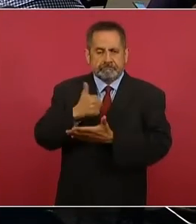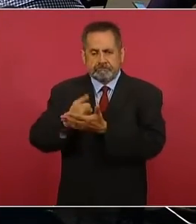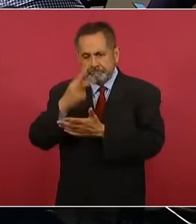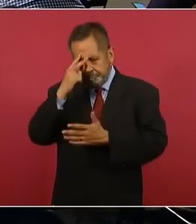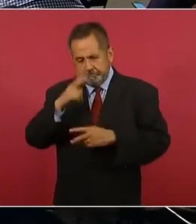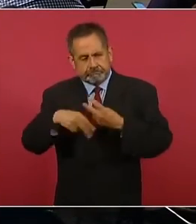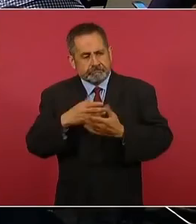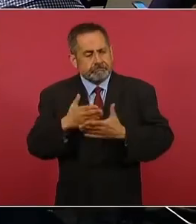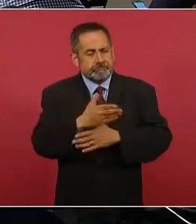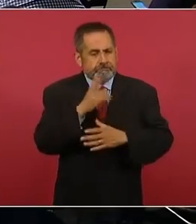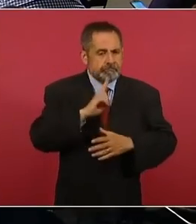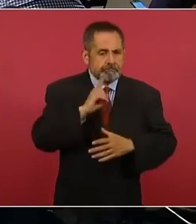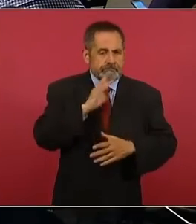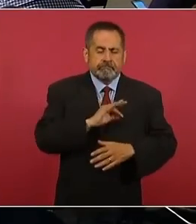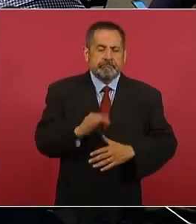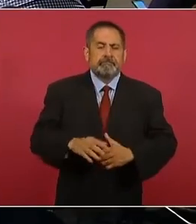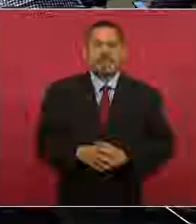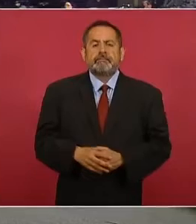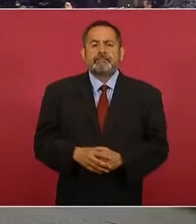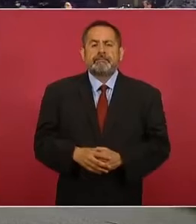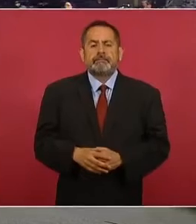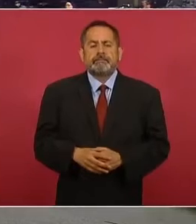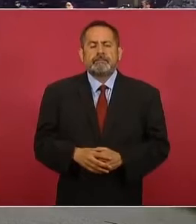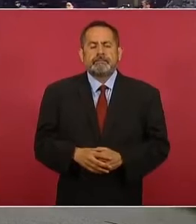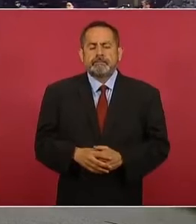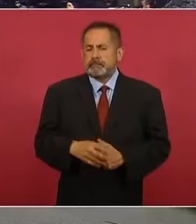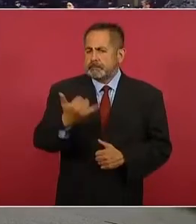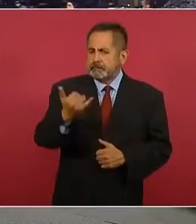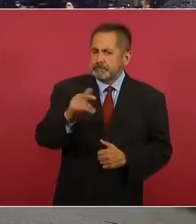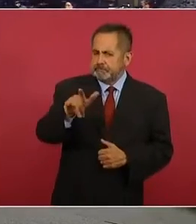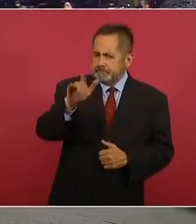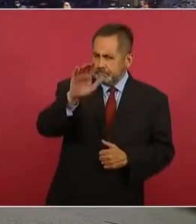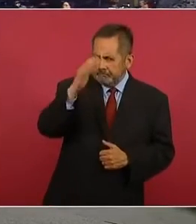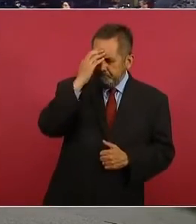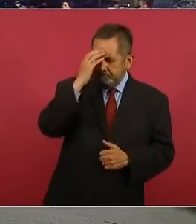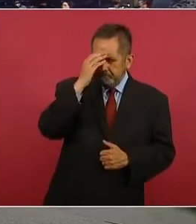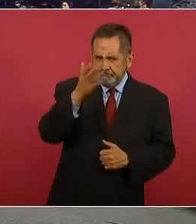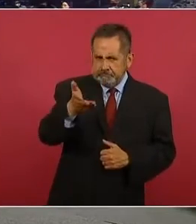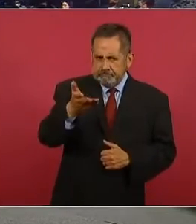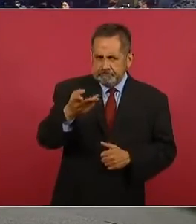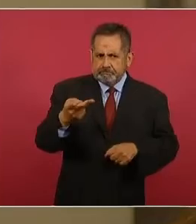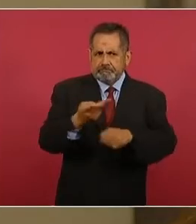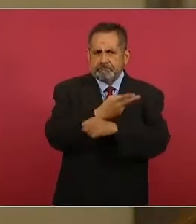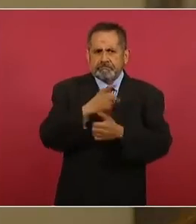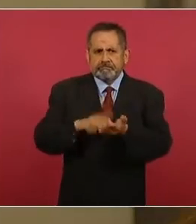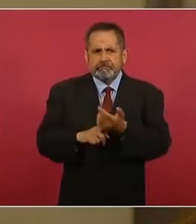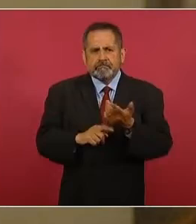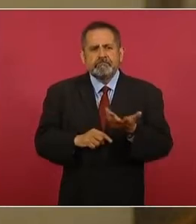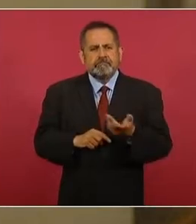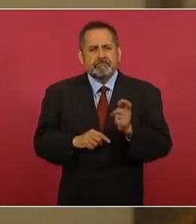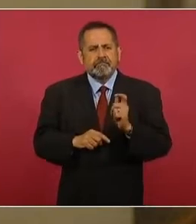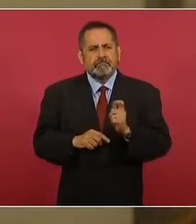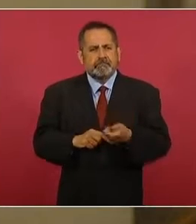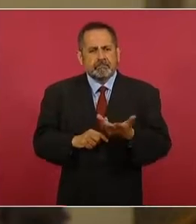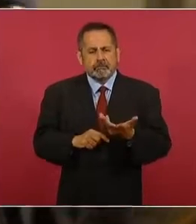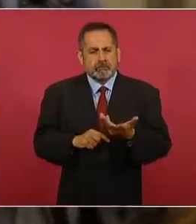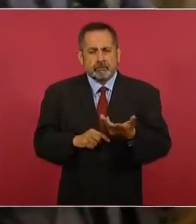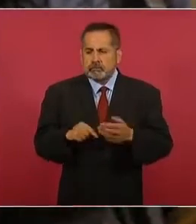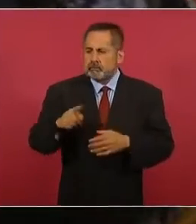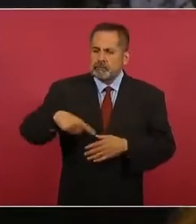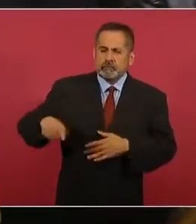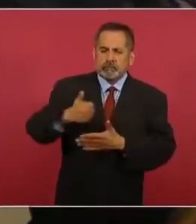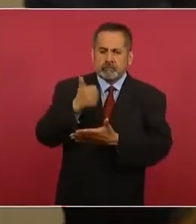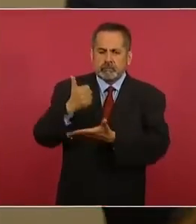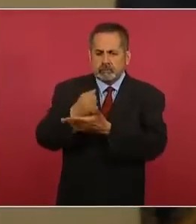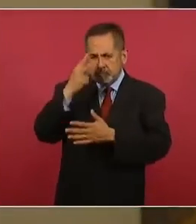México. Y en ese sentido también conocer qué se está haciendo específicamente con esta intervención de la Ciudad